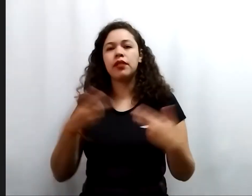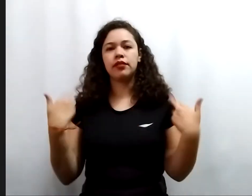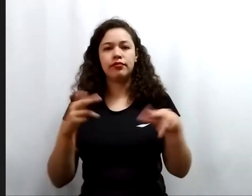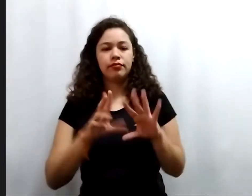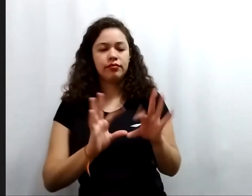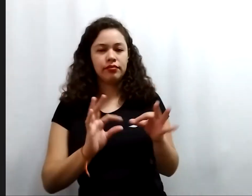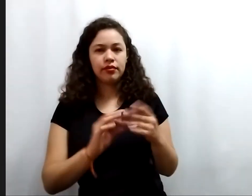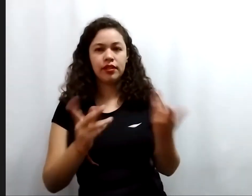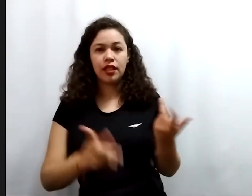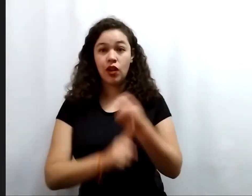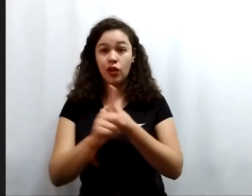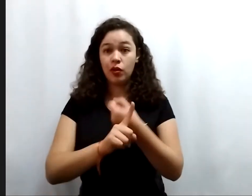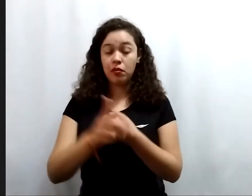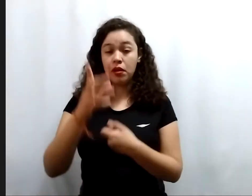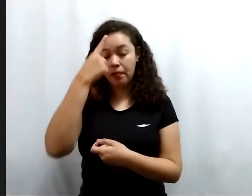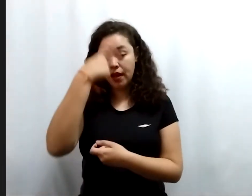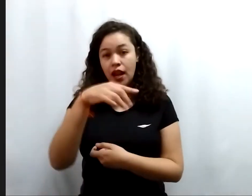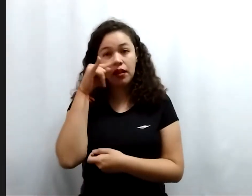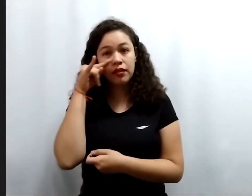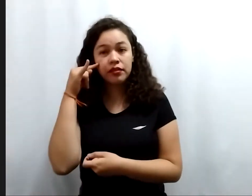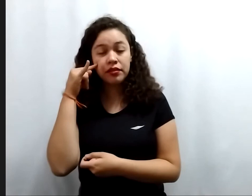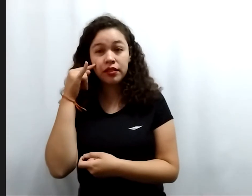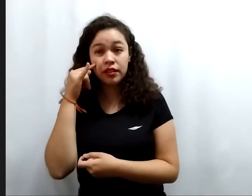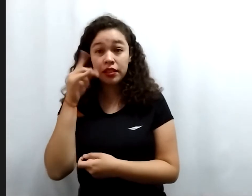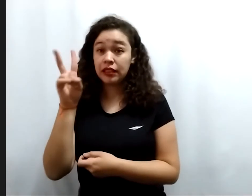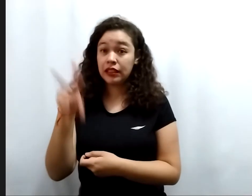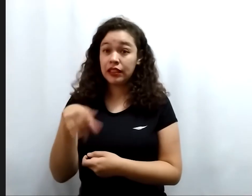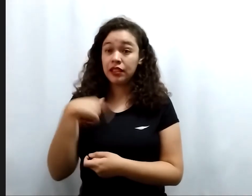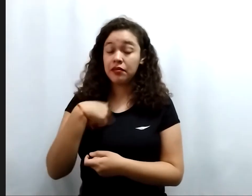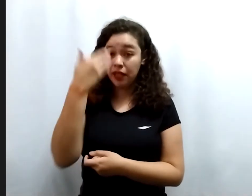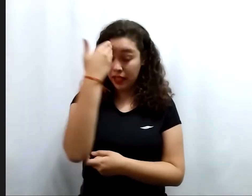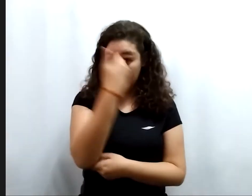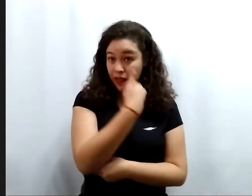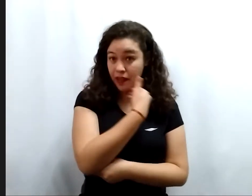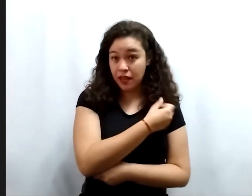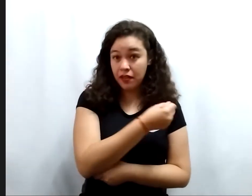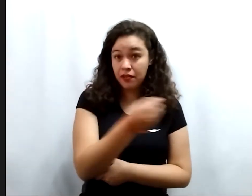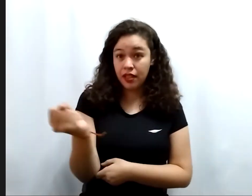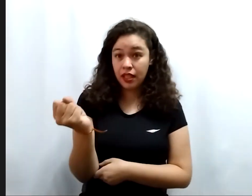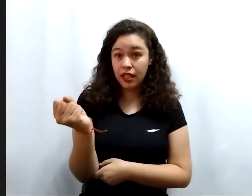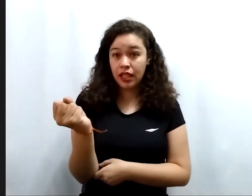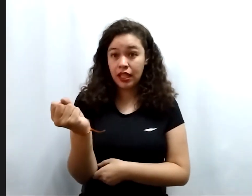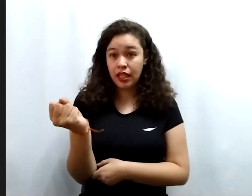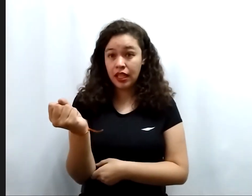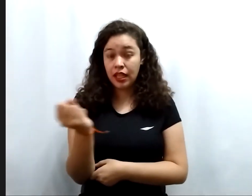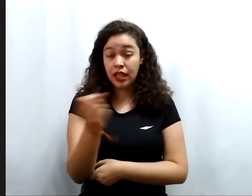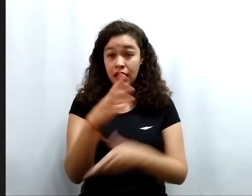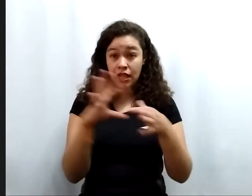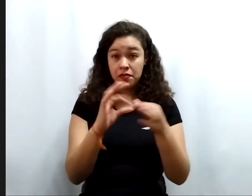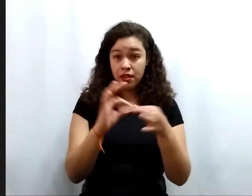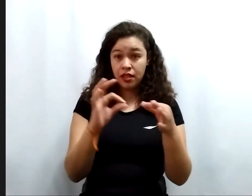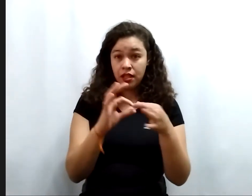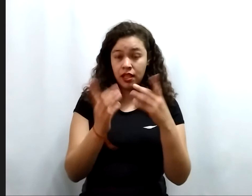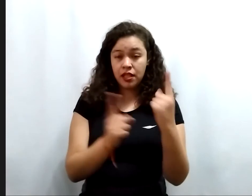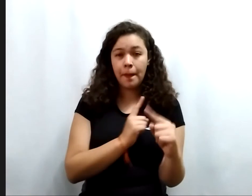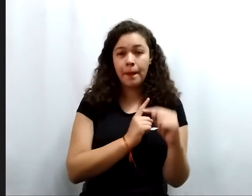no se visualizara correctamente. He de decirte que una de mis habilidades es poder describir exactamente y sumado a ello